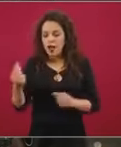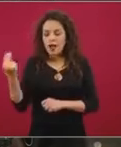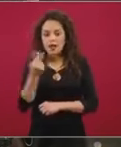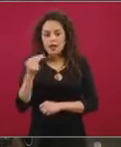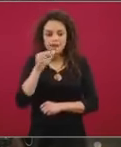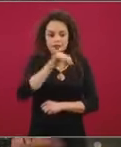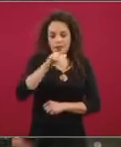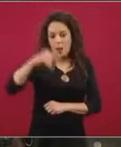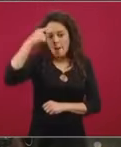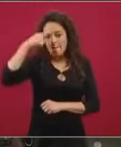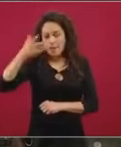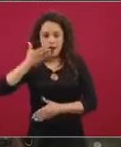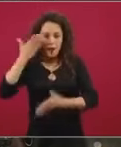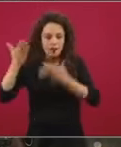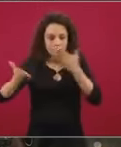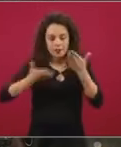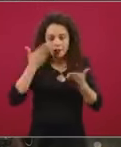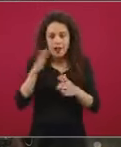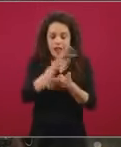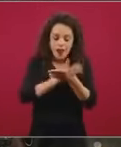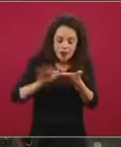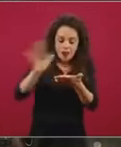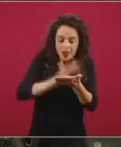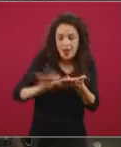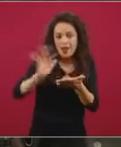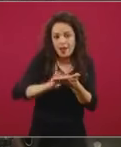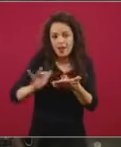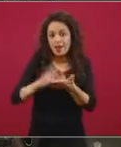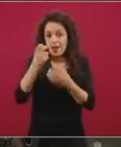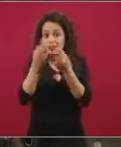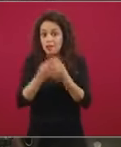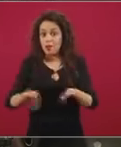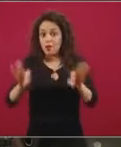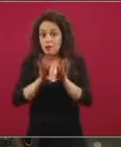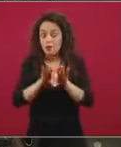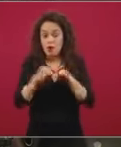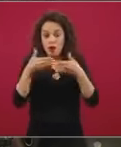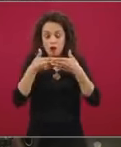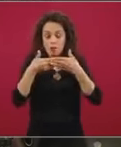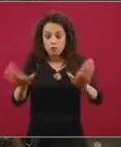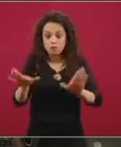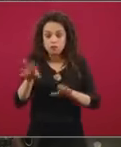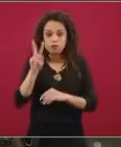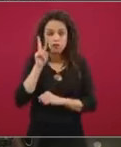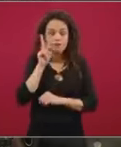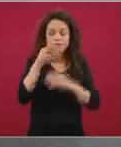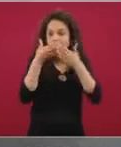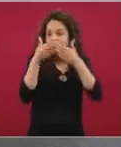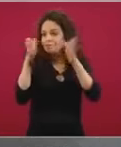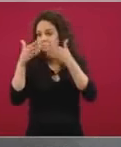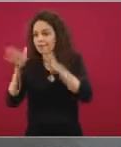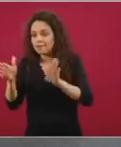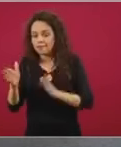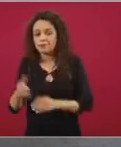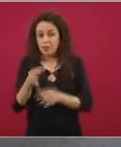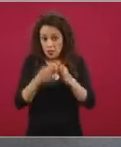te abre el panorama. Entonces, ¿qué tan necesario, tan obligado y tan importante es en estos tiempos?